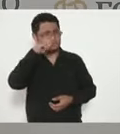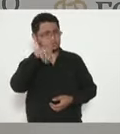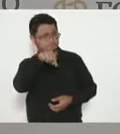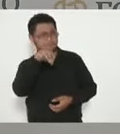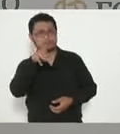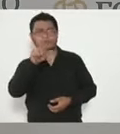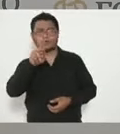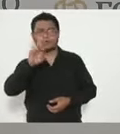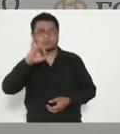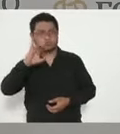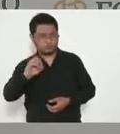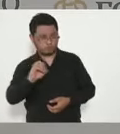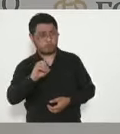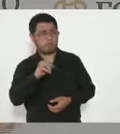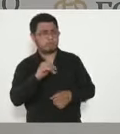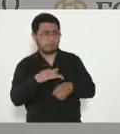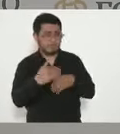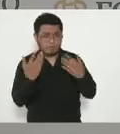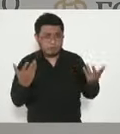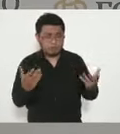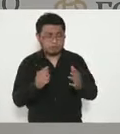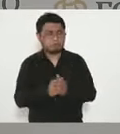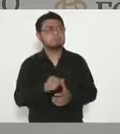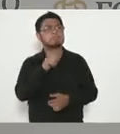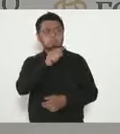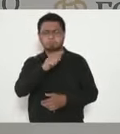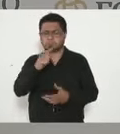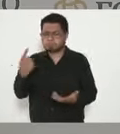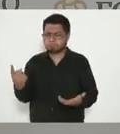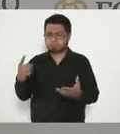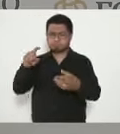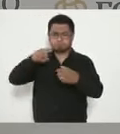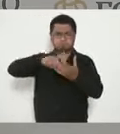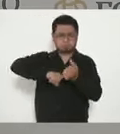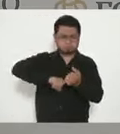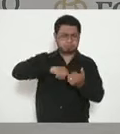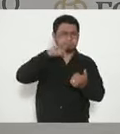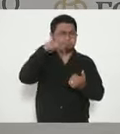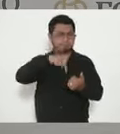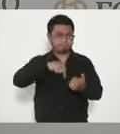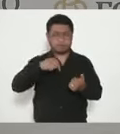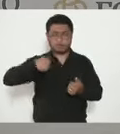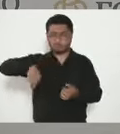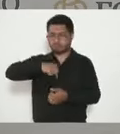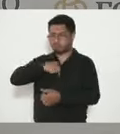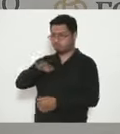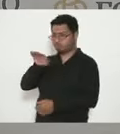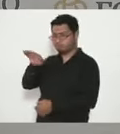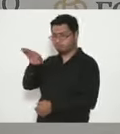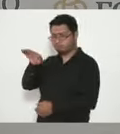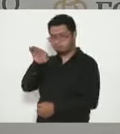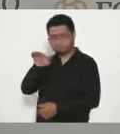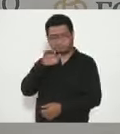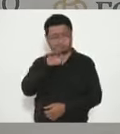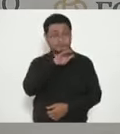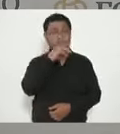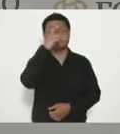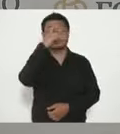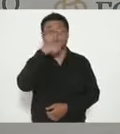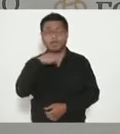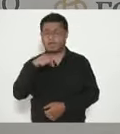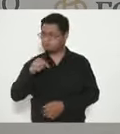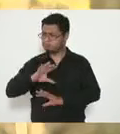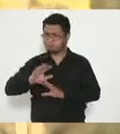porque se adhirió al llamado que hicimos para cerrar